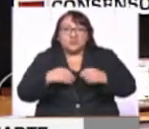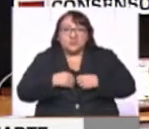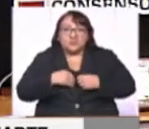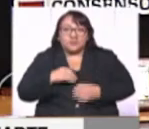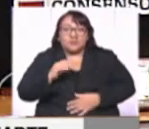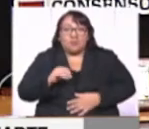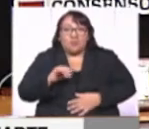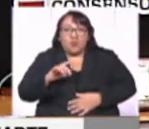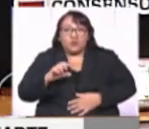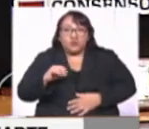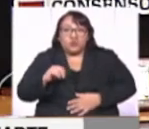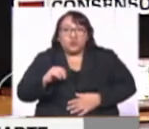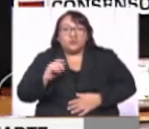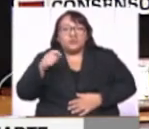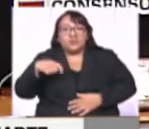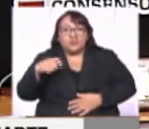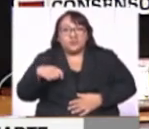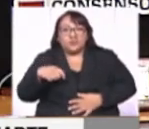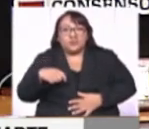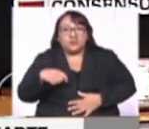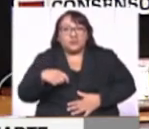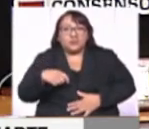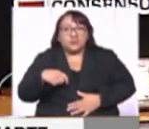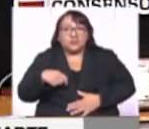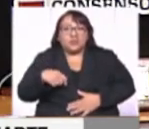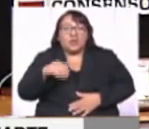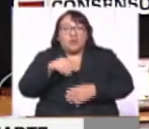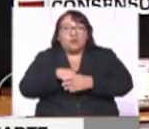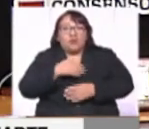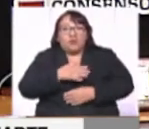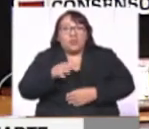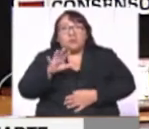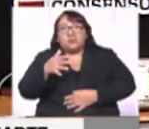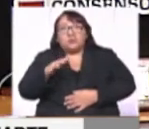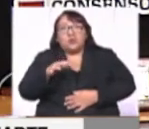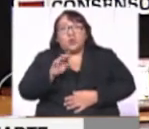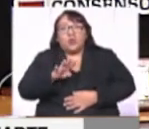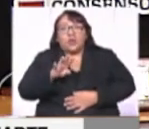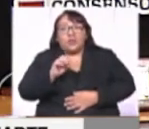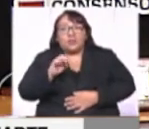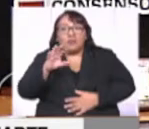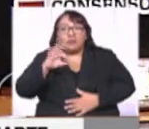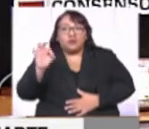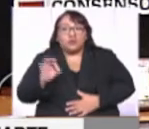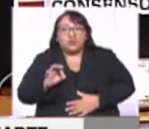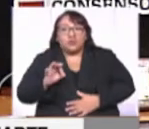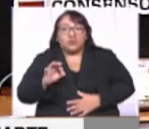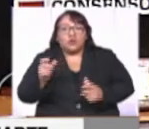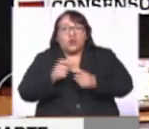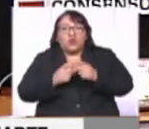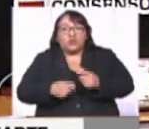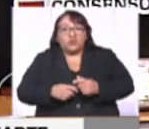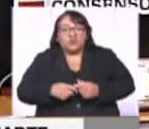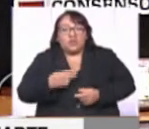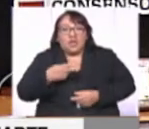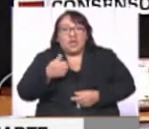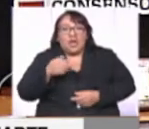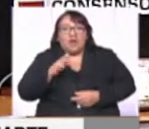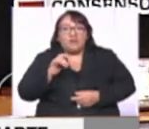moción del pedido de vacancia se requiere el voto a favor de por lo menos el 40% de congresistas